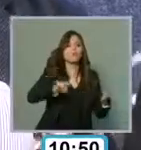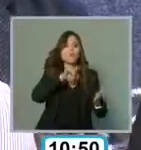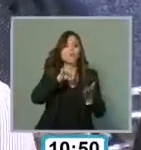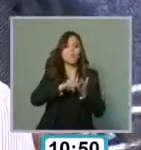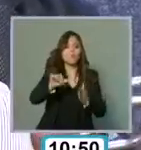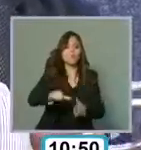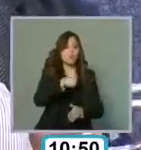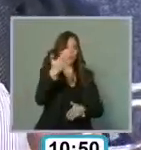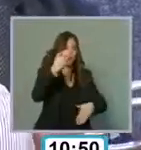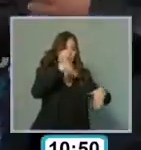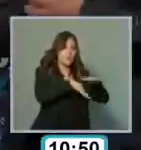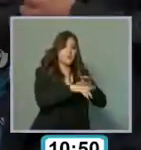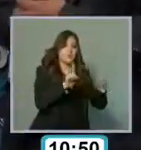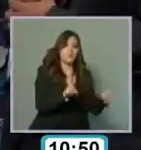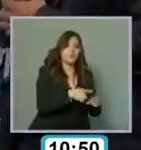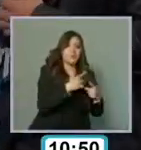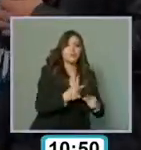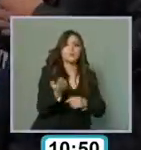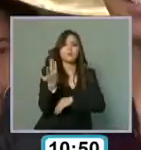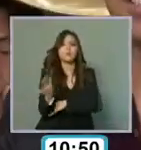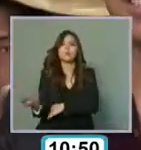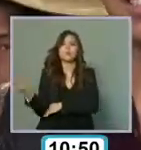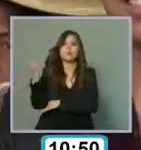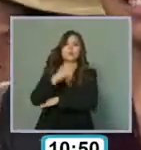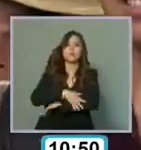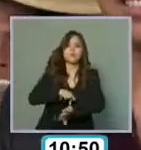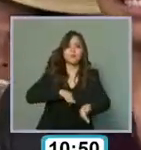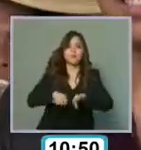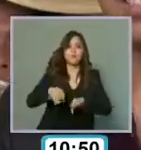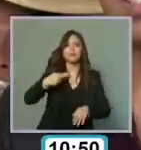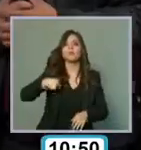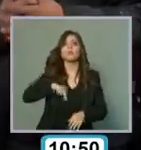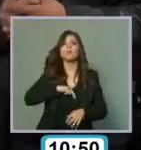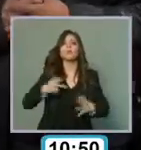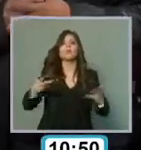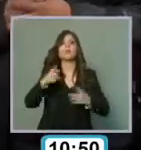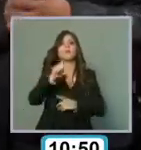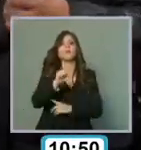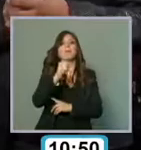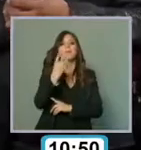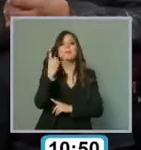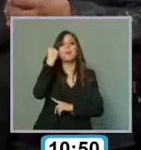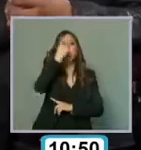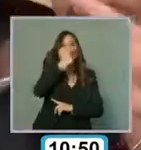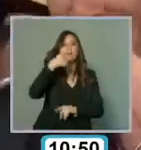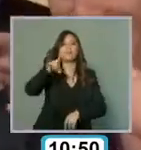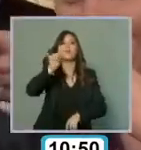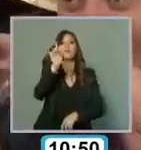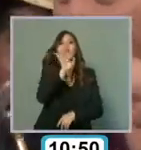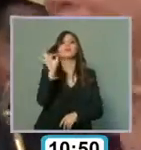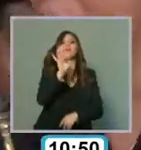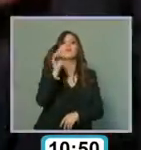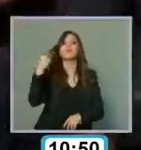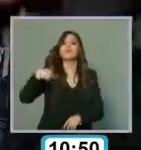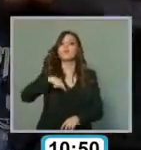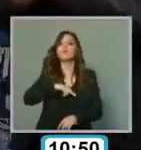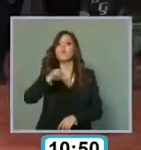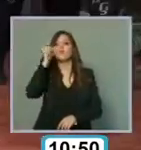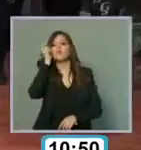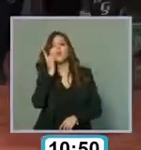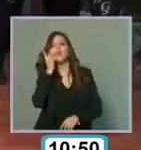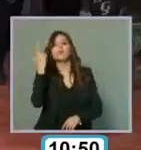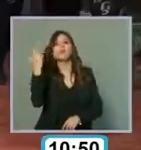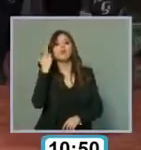o sea, están de Gracias día a y de Dios, sí. noche. Nosotros trabajamos las 24 horas, fíjate. No, pues, Hasta súper dormidos bien. trabajamos, la ronquida. No, se les ve la cara a los